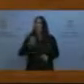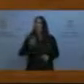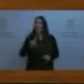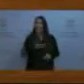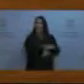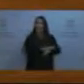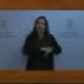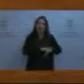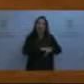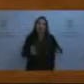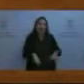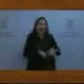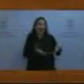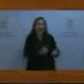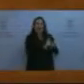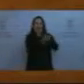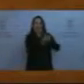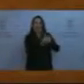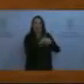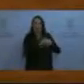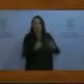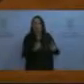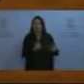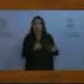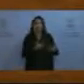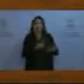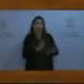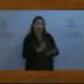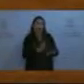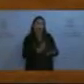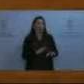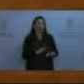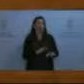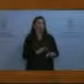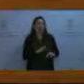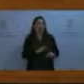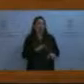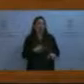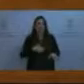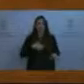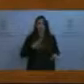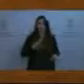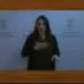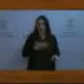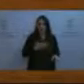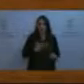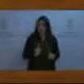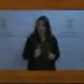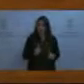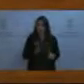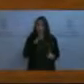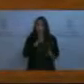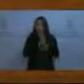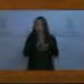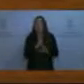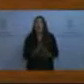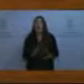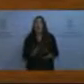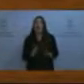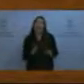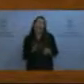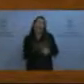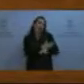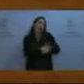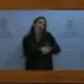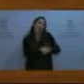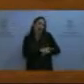Gobierno. Vamos, que no querían molestar al Gobierno porque, bueno, entre otras cosas, y al fin y al cabo, el Gobierno